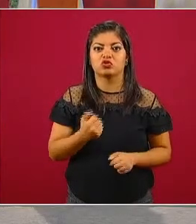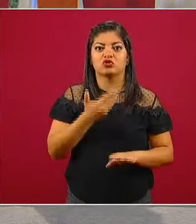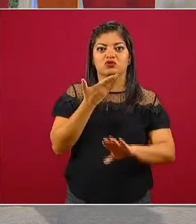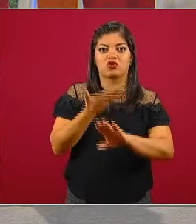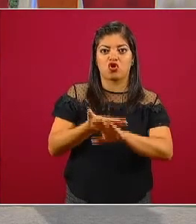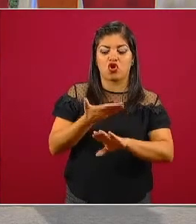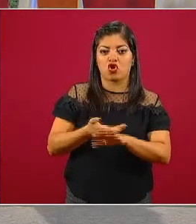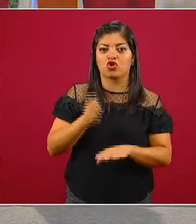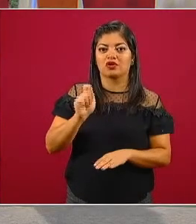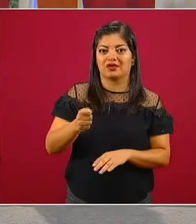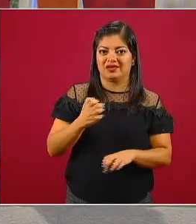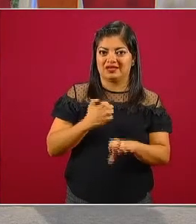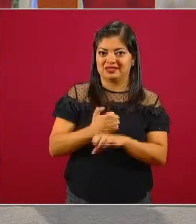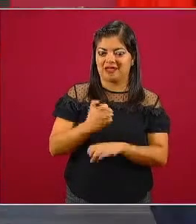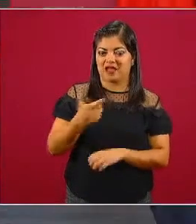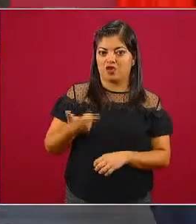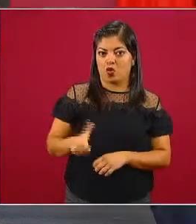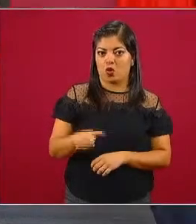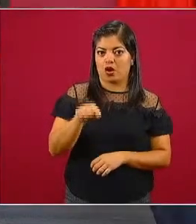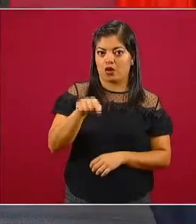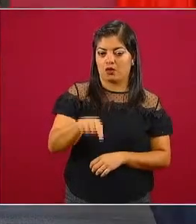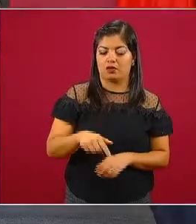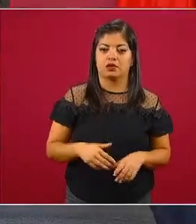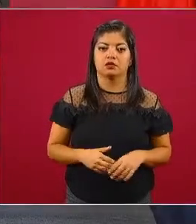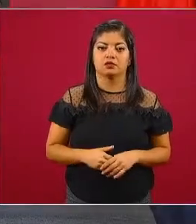de la población en el estado de Guanajuato.